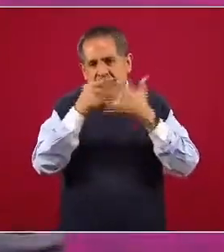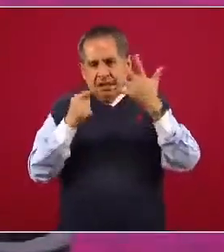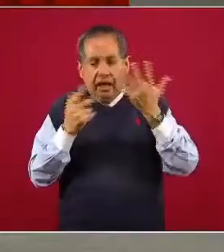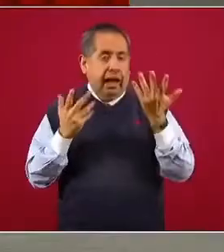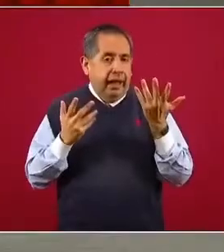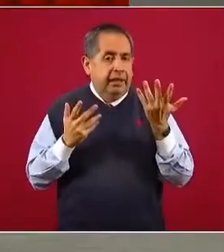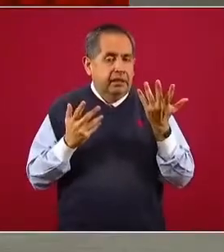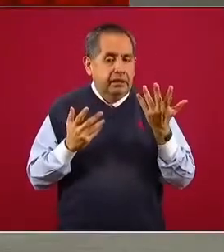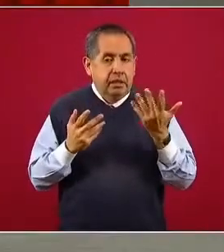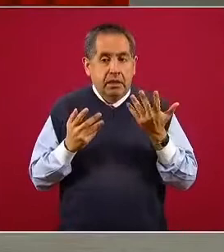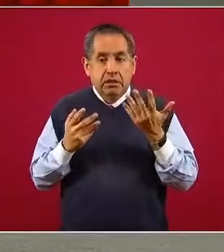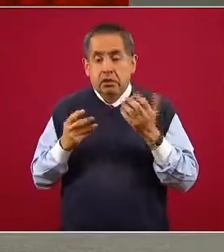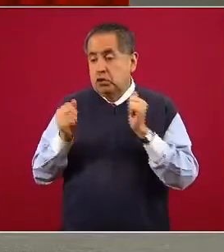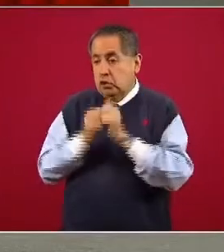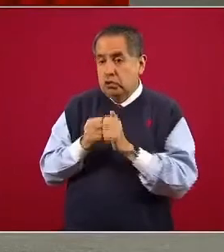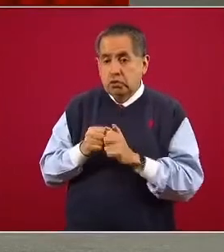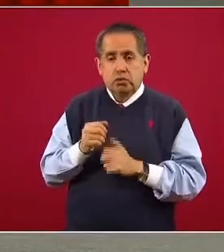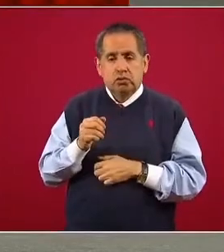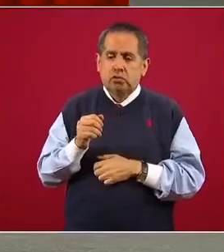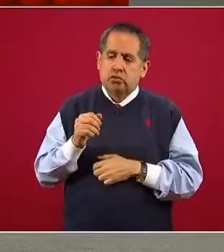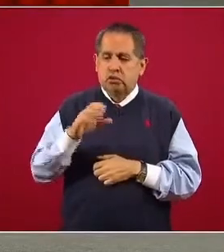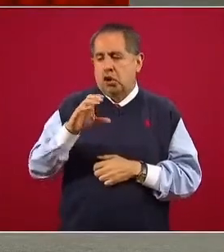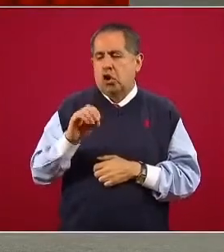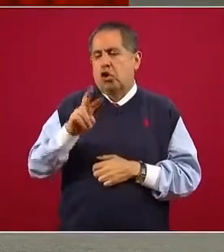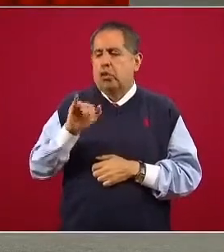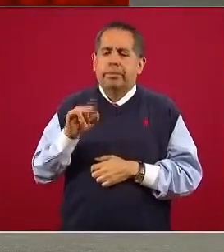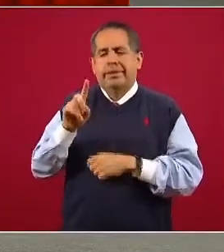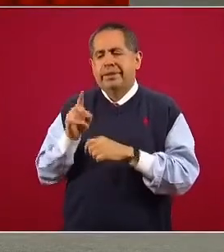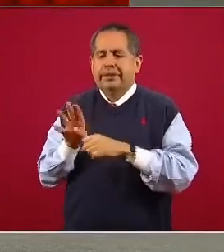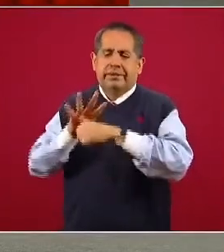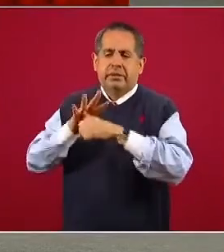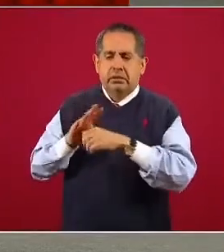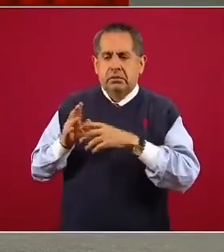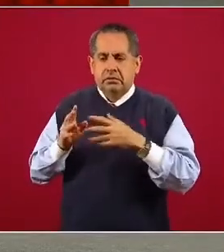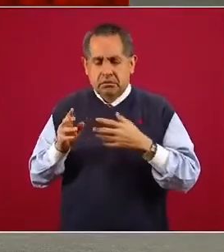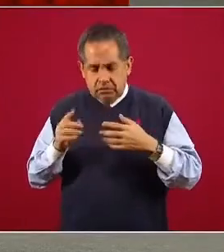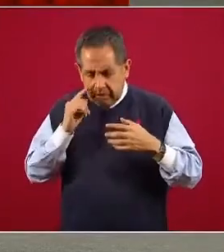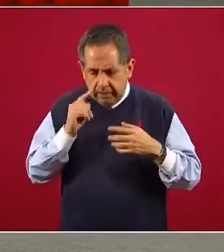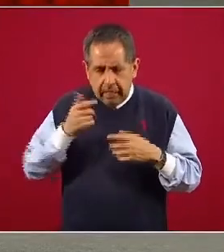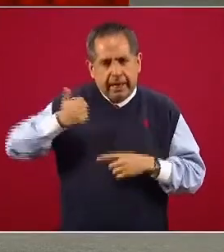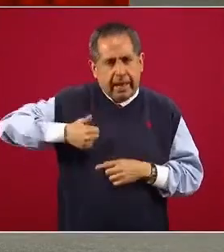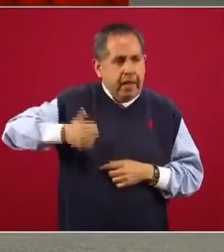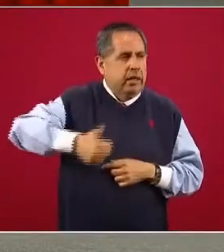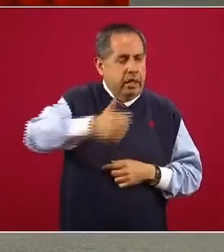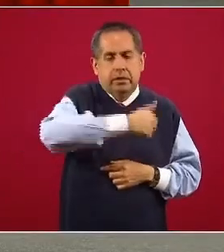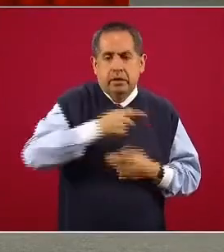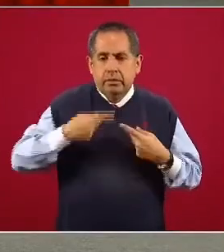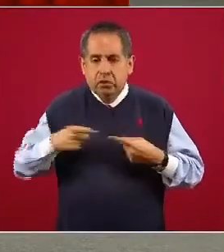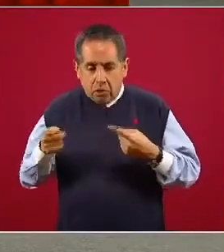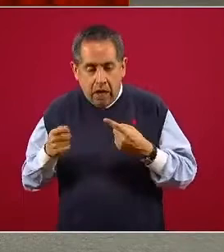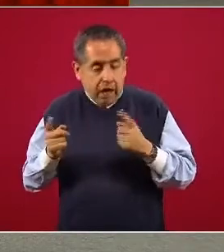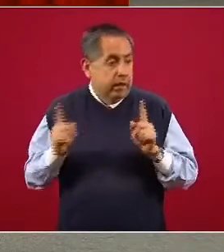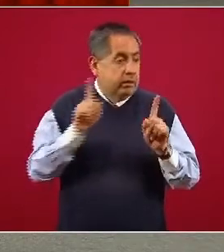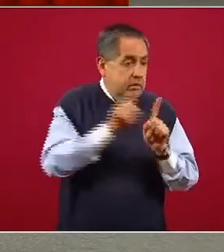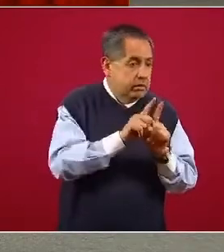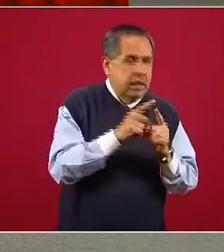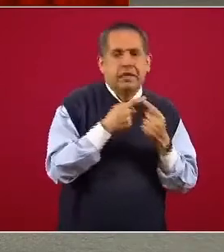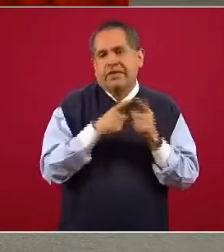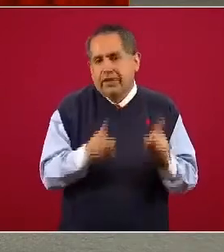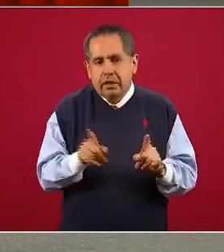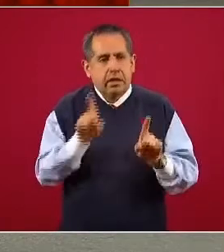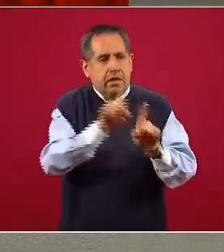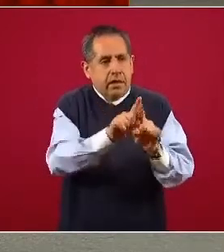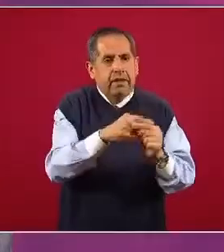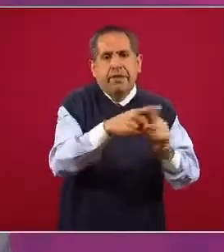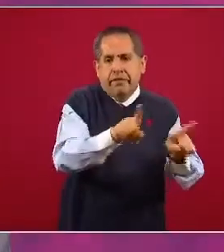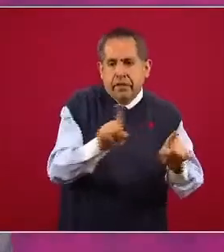COVID, aún en la forma clínica, en la parte médica de cómo se presenta en cada individuo, pueda ser diferente al